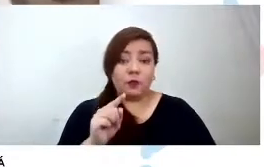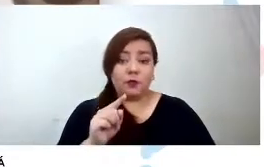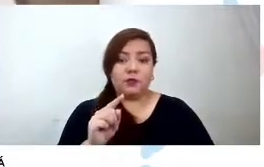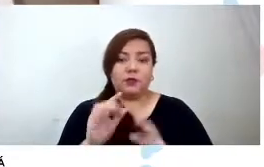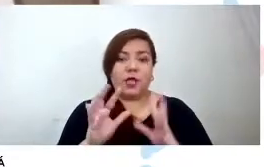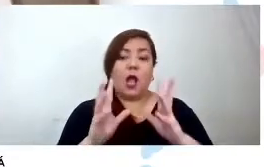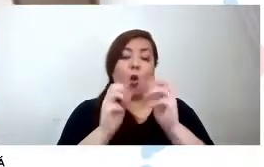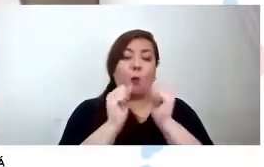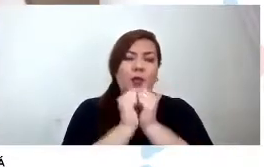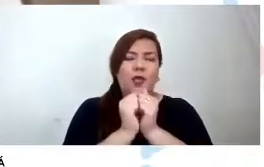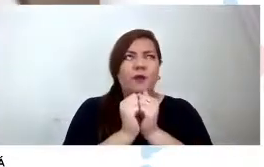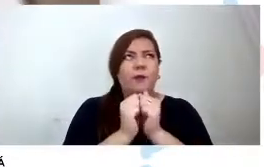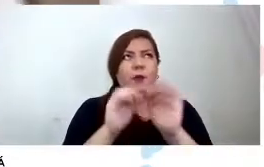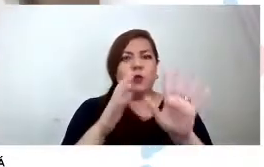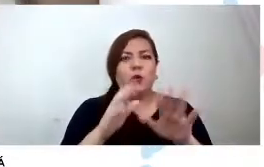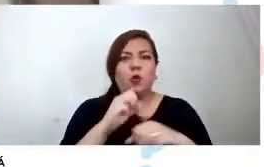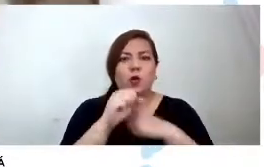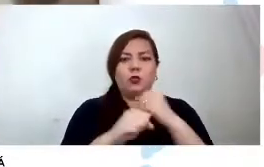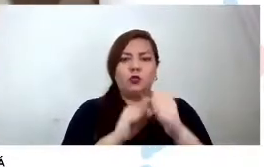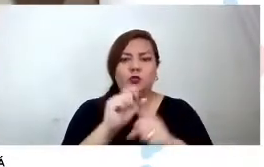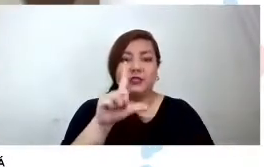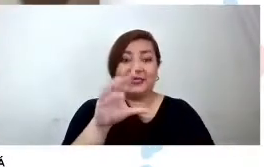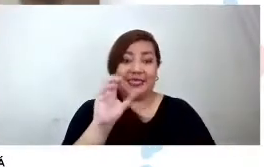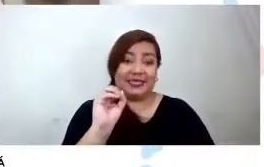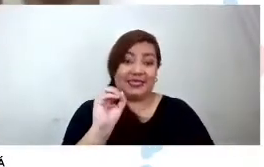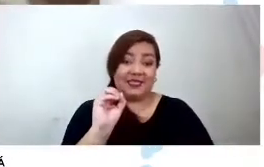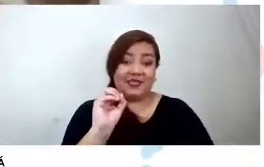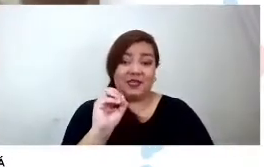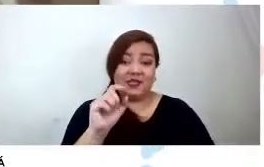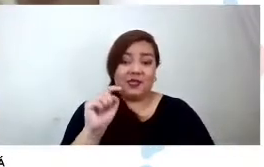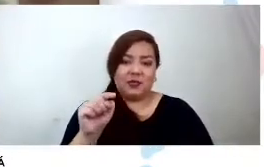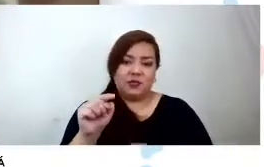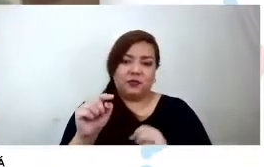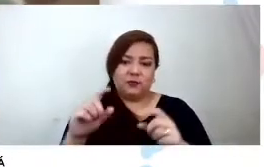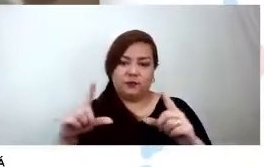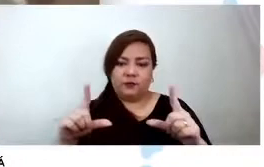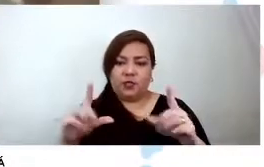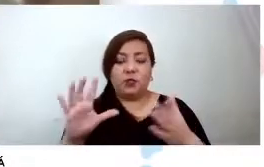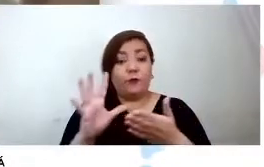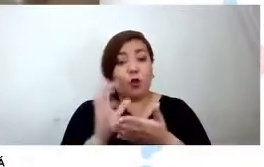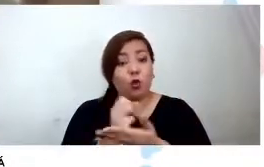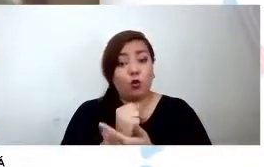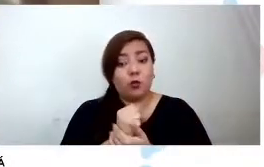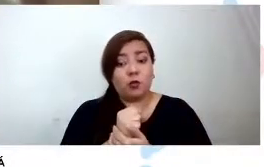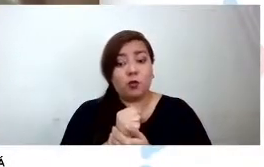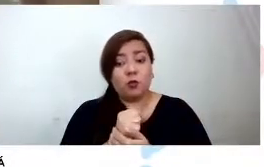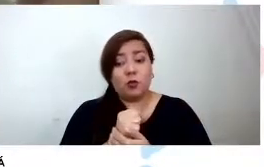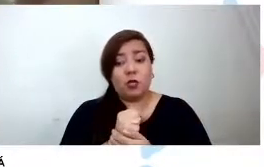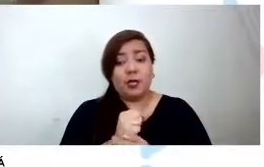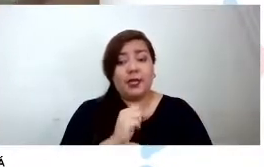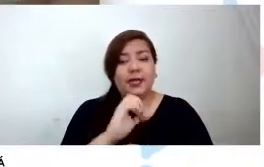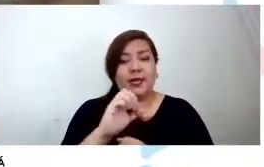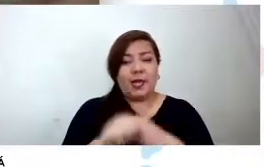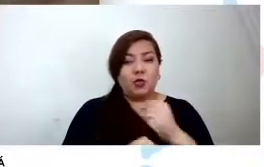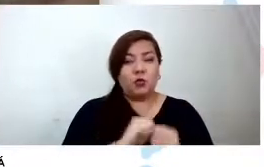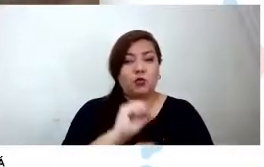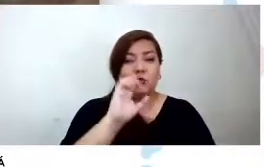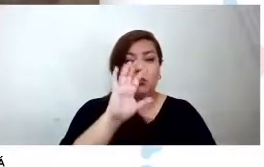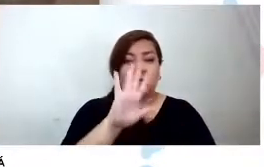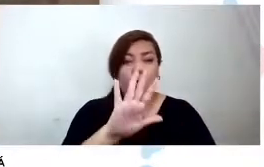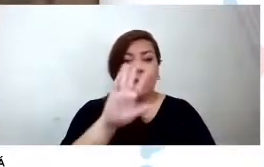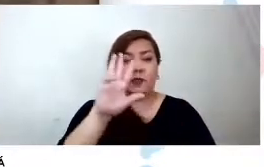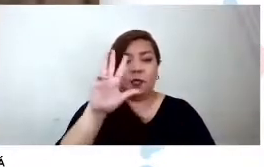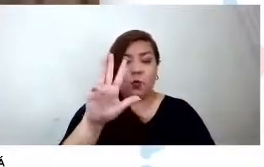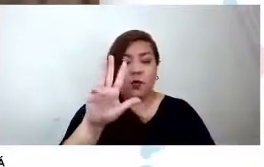acompañaba en la década del 70 a este ejemplar. Este fue encontrado el año 59 en la Pampa